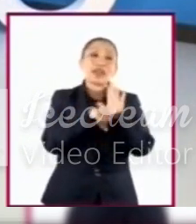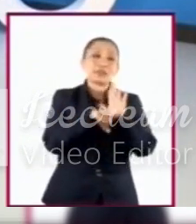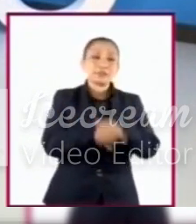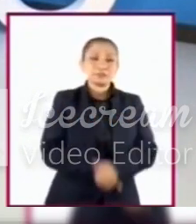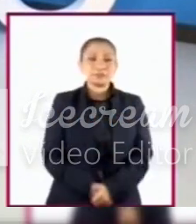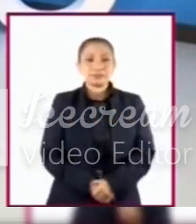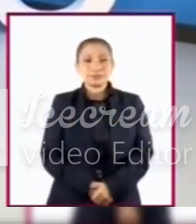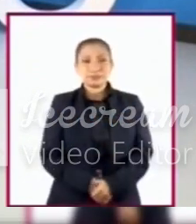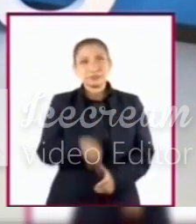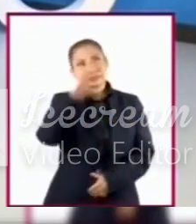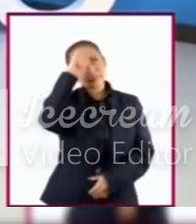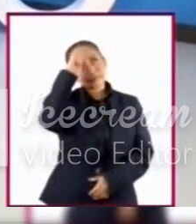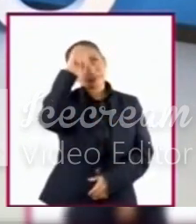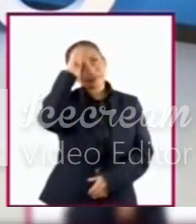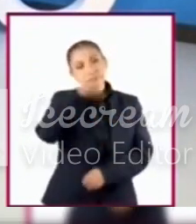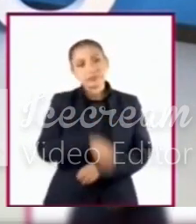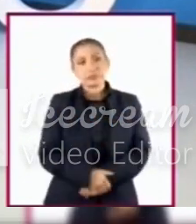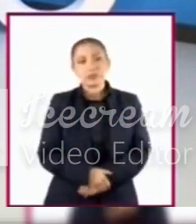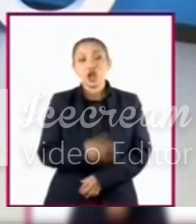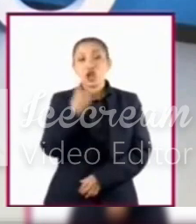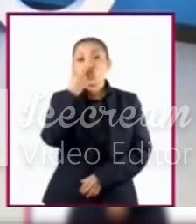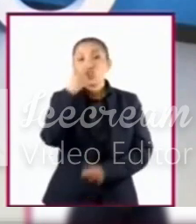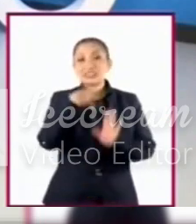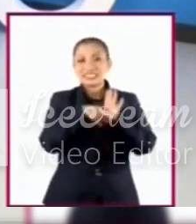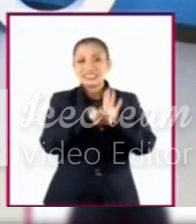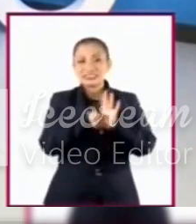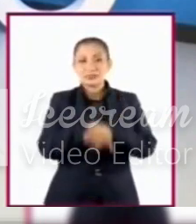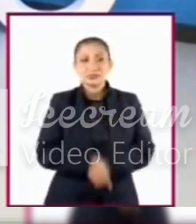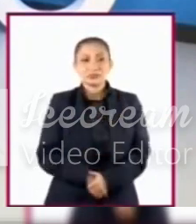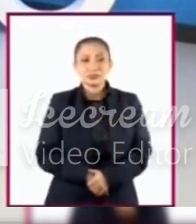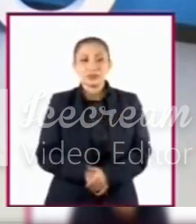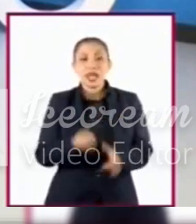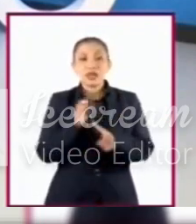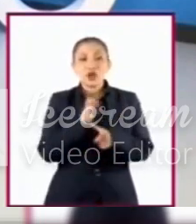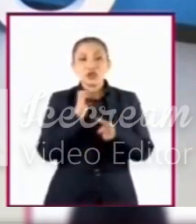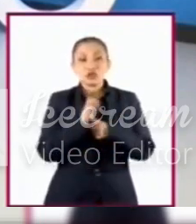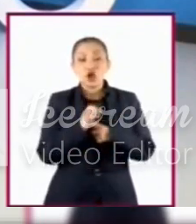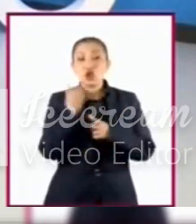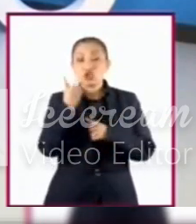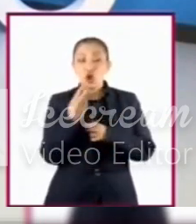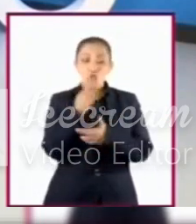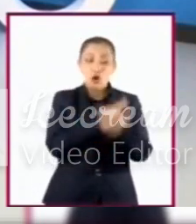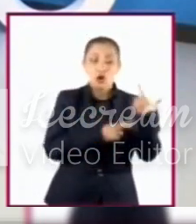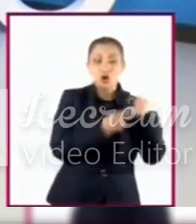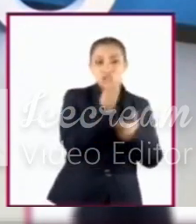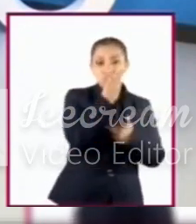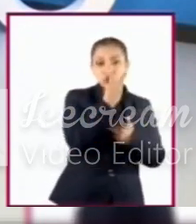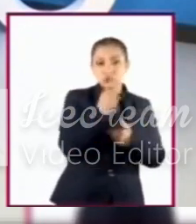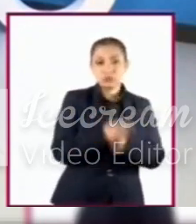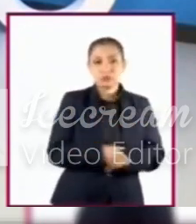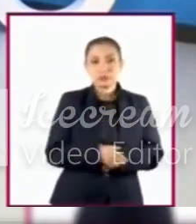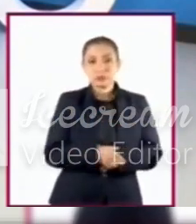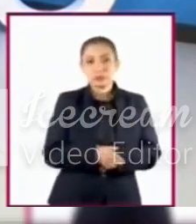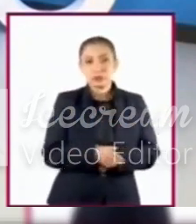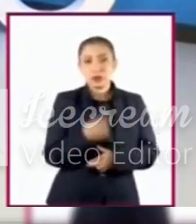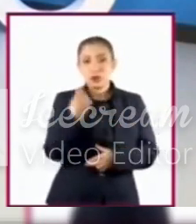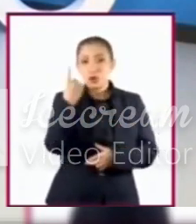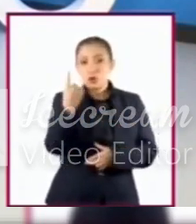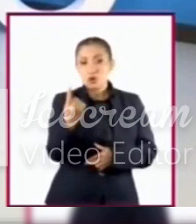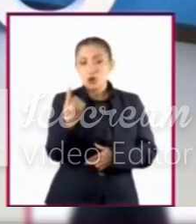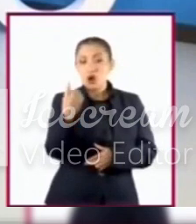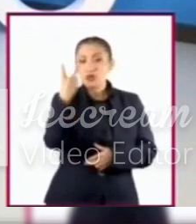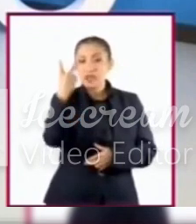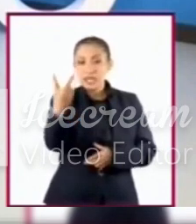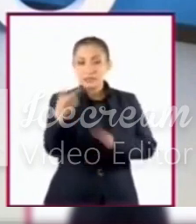negativo. Déjame pensar. 2 negativo. Entonces, retrocederé 2 pasos. 1